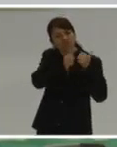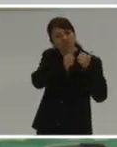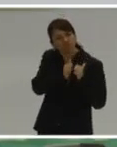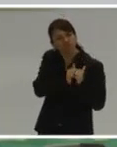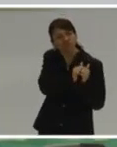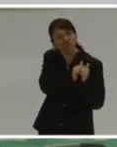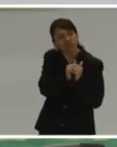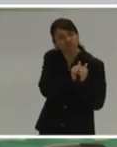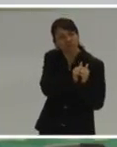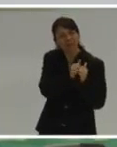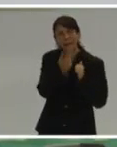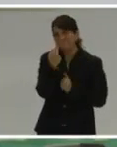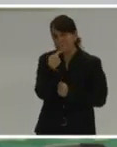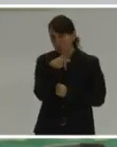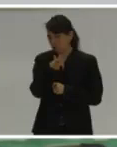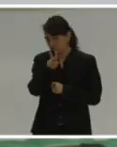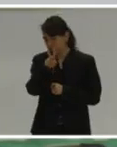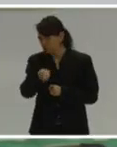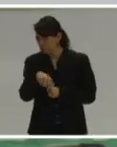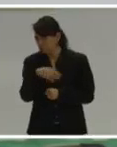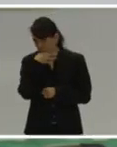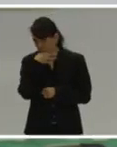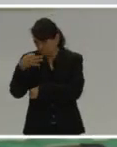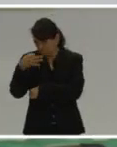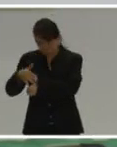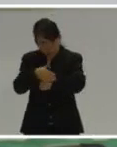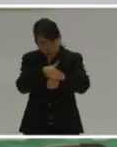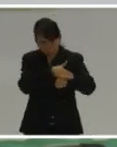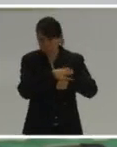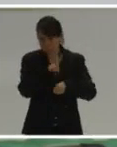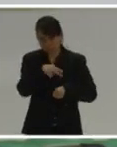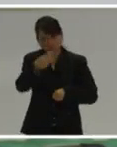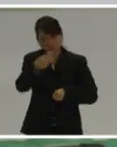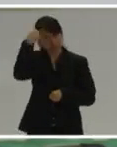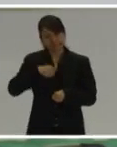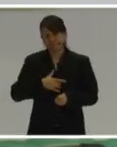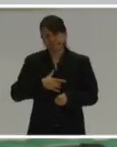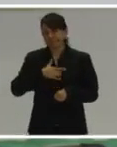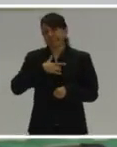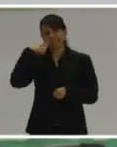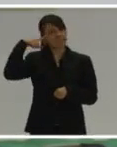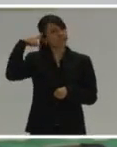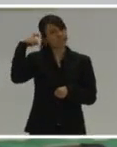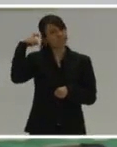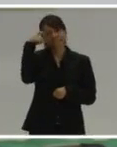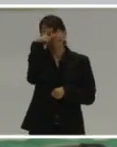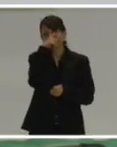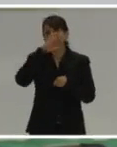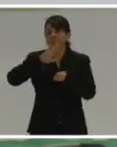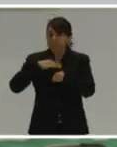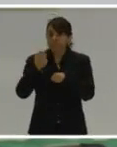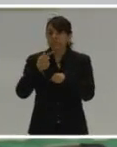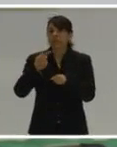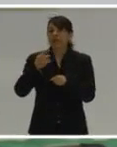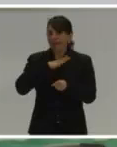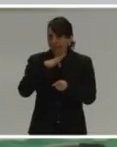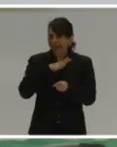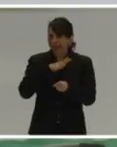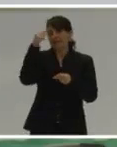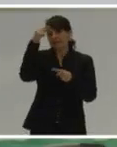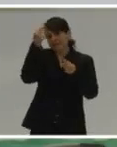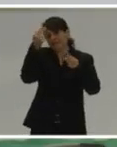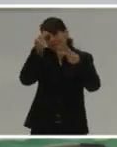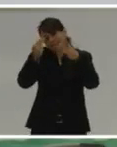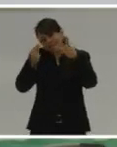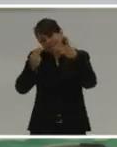muchas dificultades, ¿sí? Nuestros, porque ahí se invierte muchos recursos, obviamente, pero